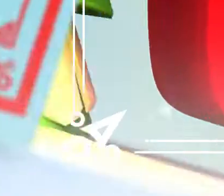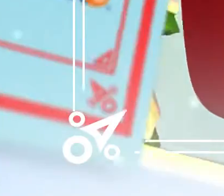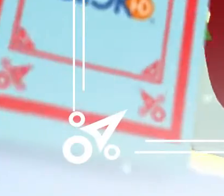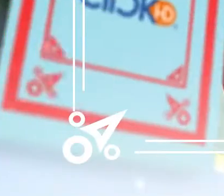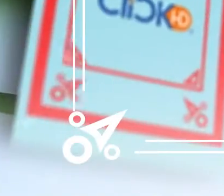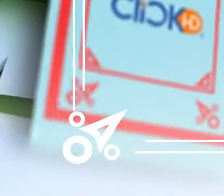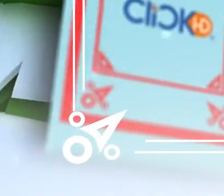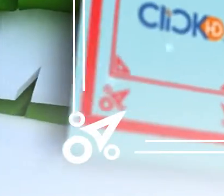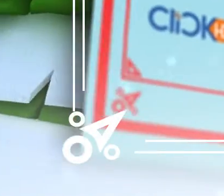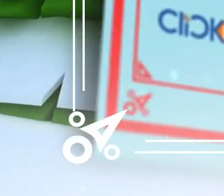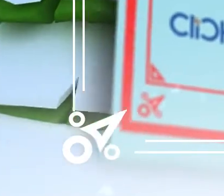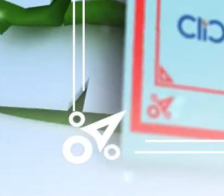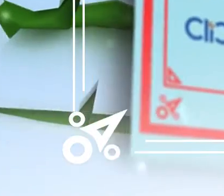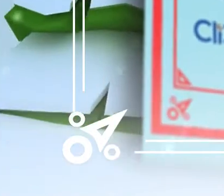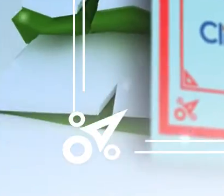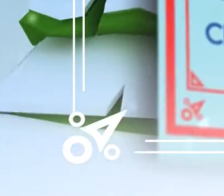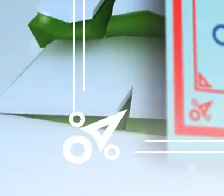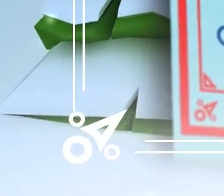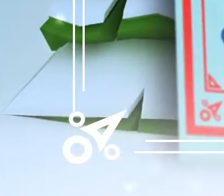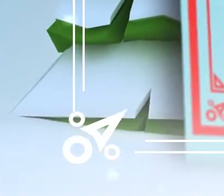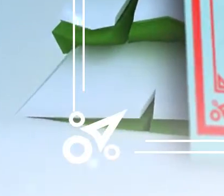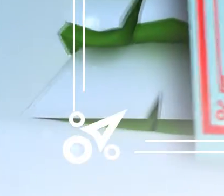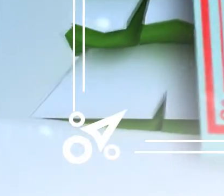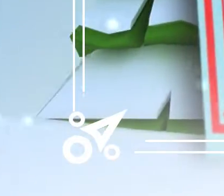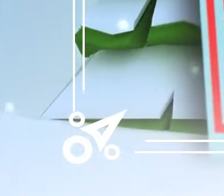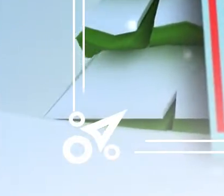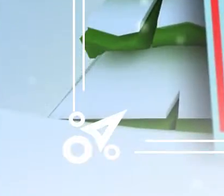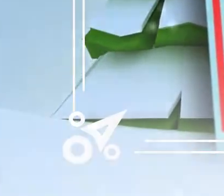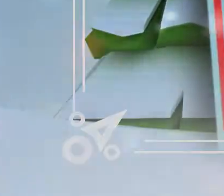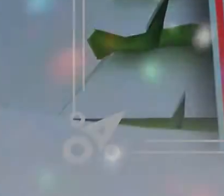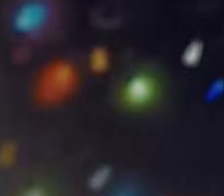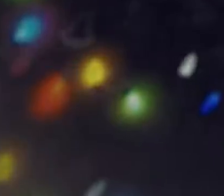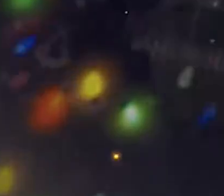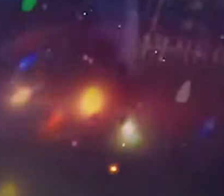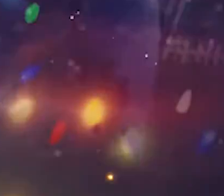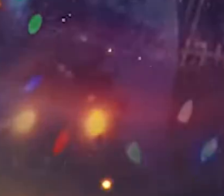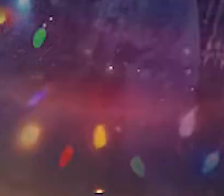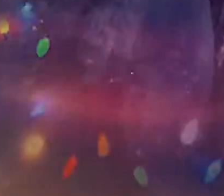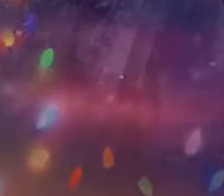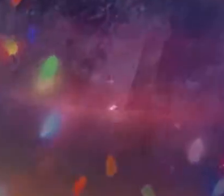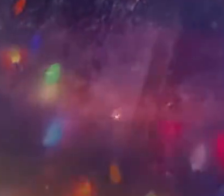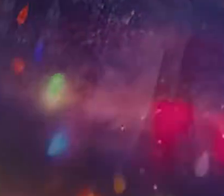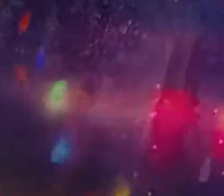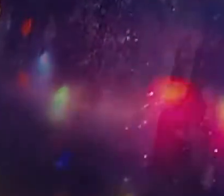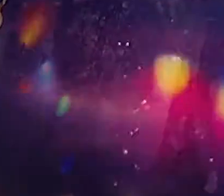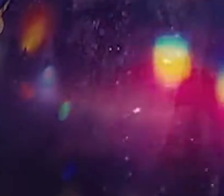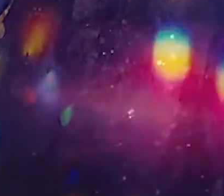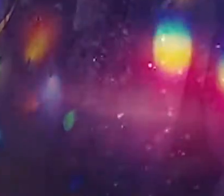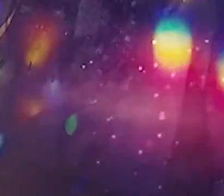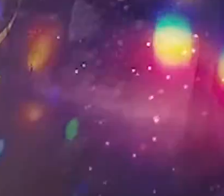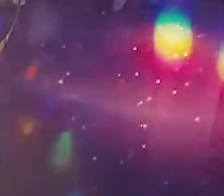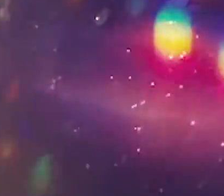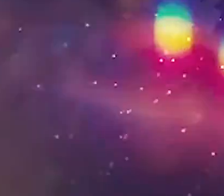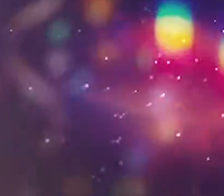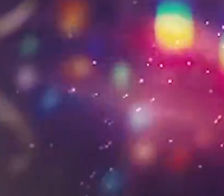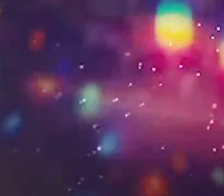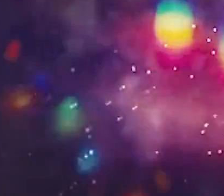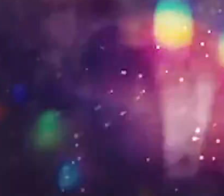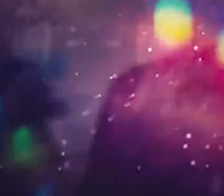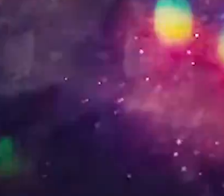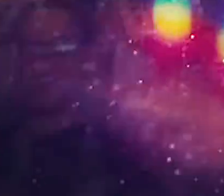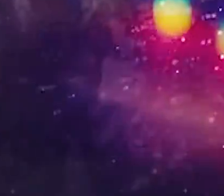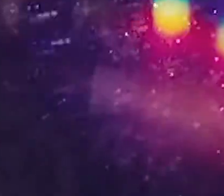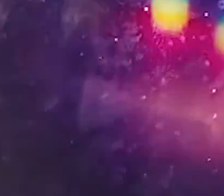Aimer Ángel Restrepo, el canal CNC y Click HD te invitan para que hagas feliz a muchas personas en